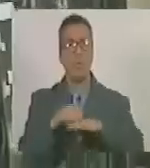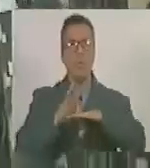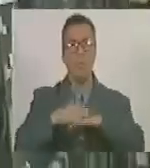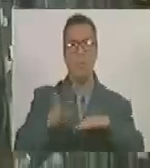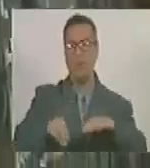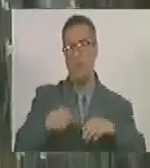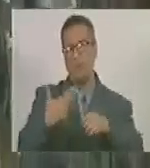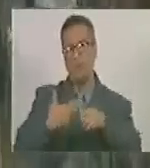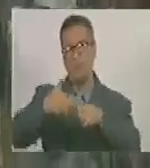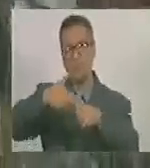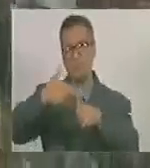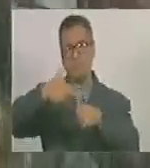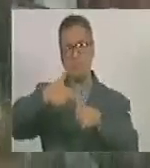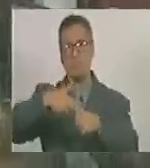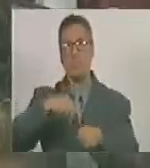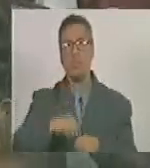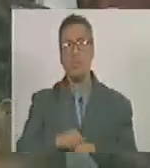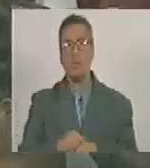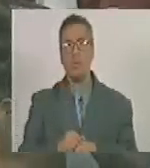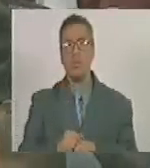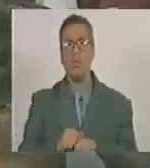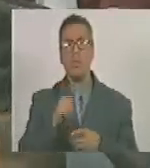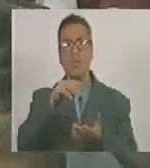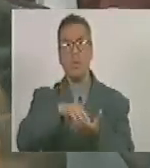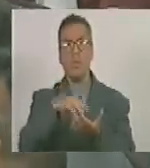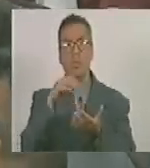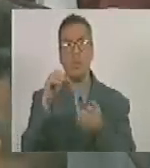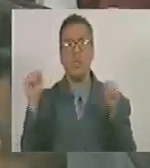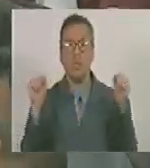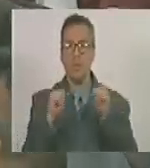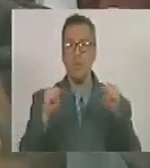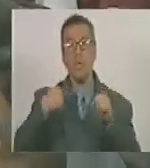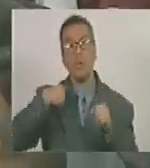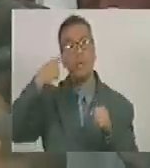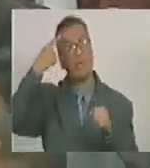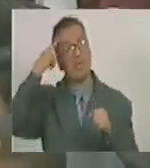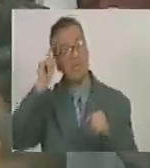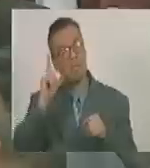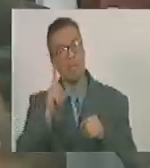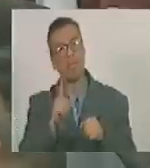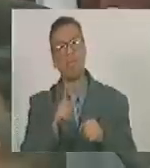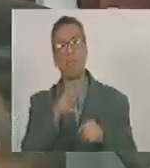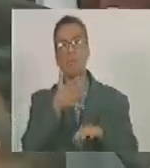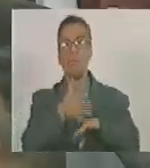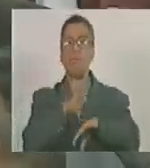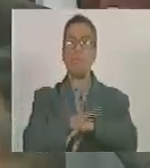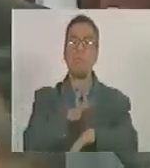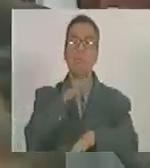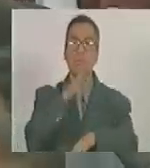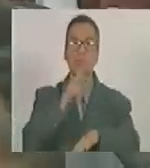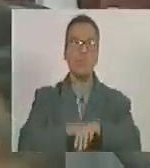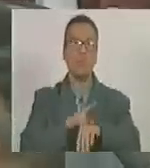poner gasolina. Y en los estados andinos parece ser mucho más grave la situación.